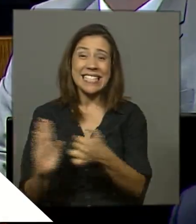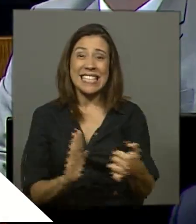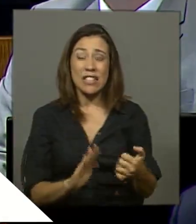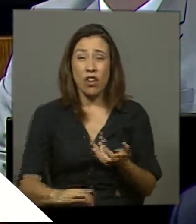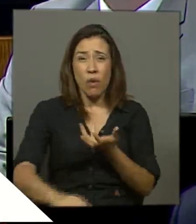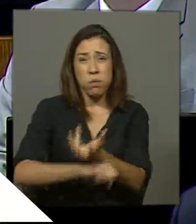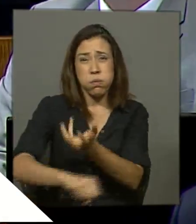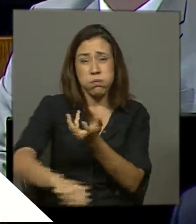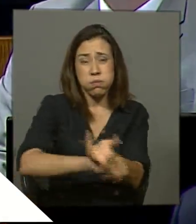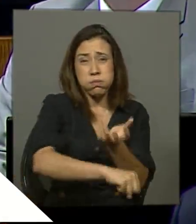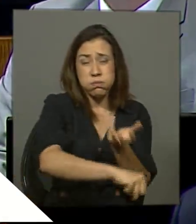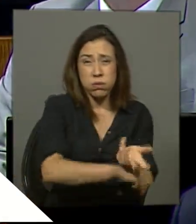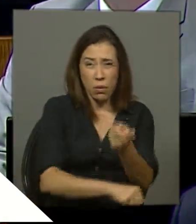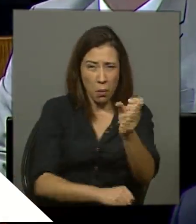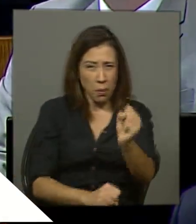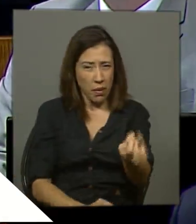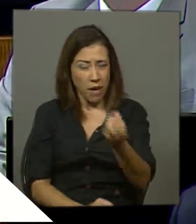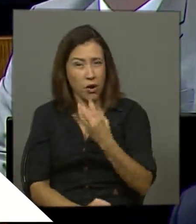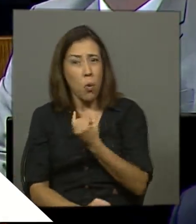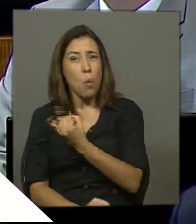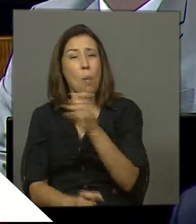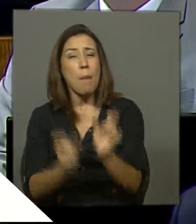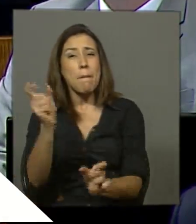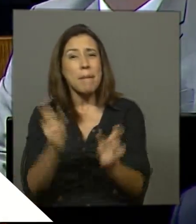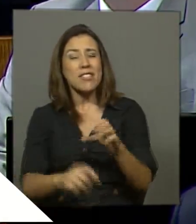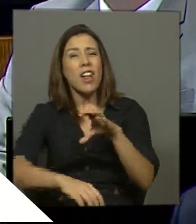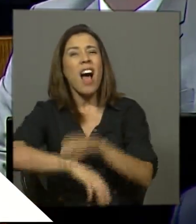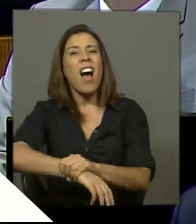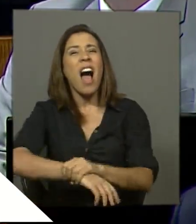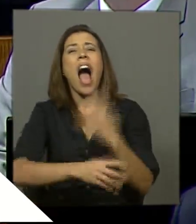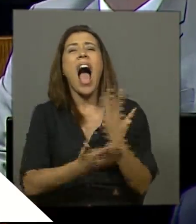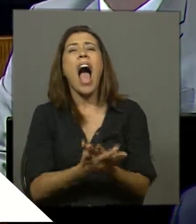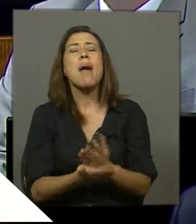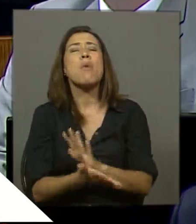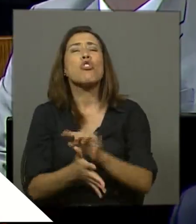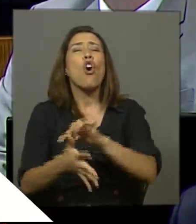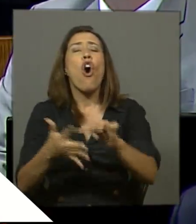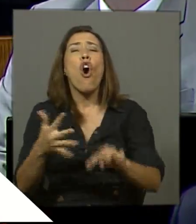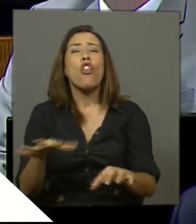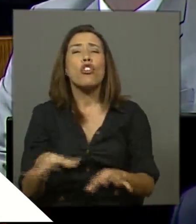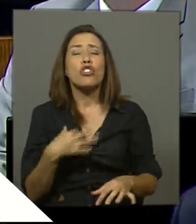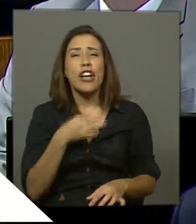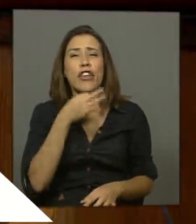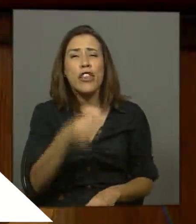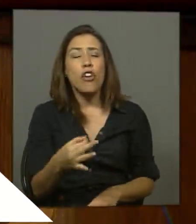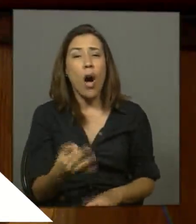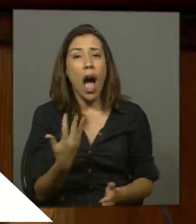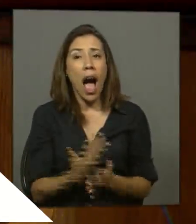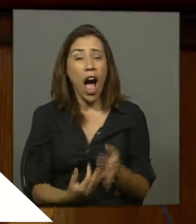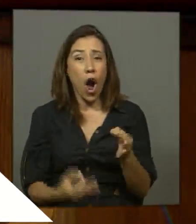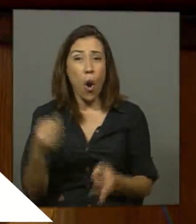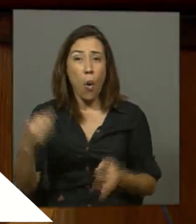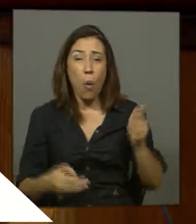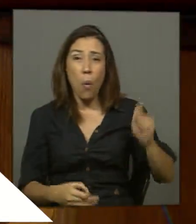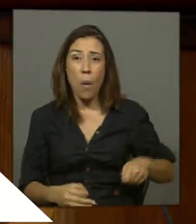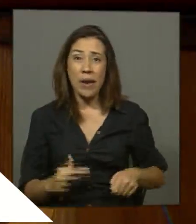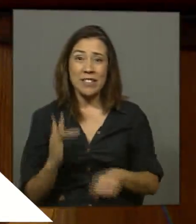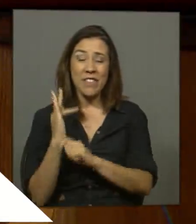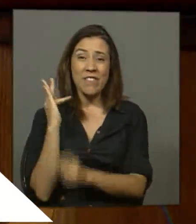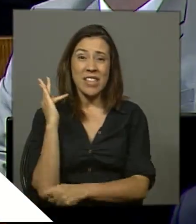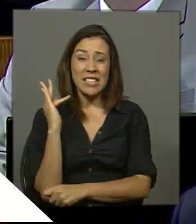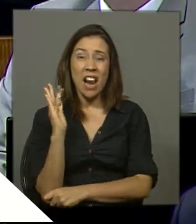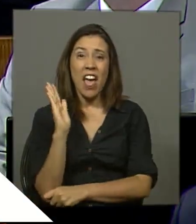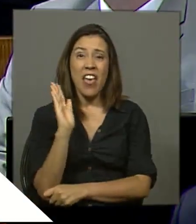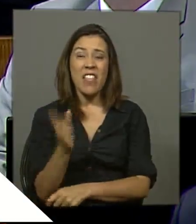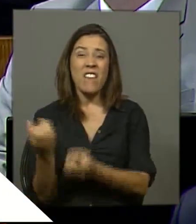atentados usted me podría decir cuántas personas detenidas hay por estos hechos ministro hay jueces y Fiscales que han